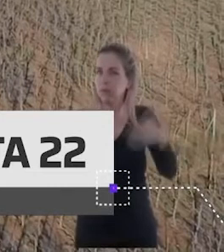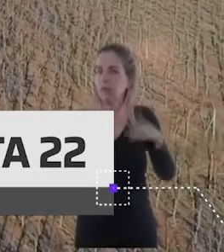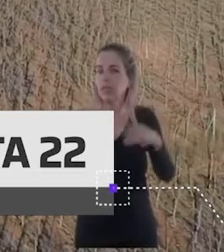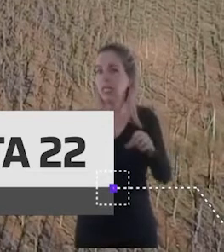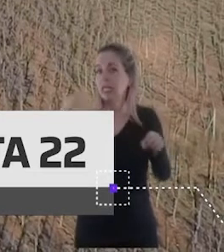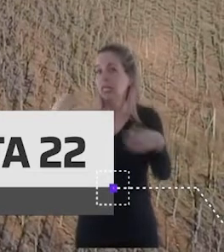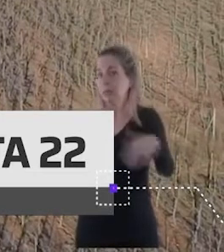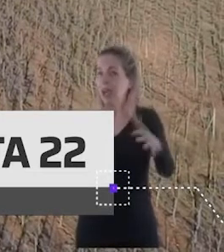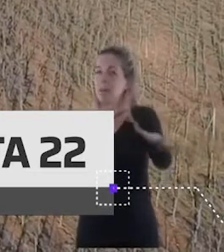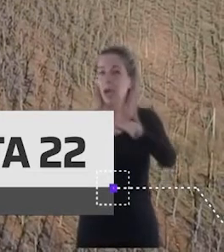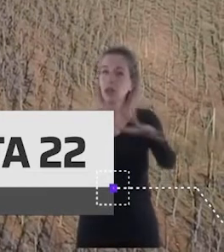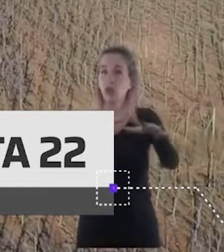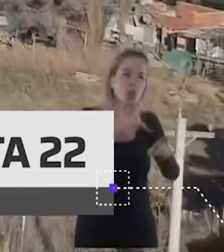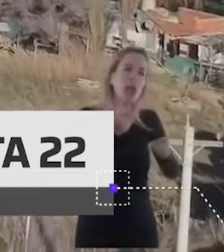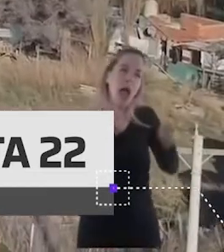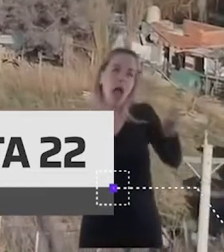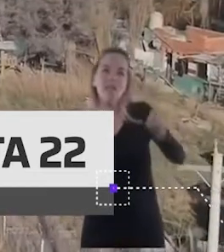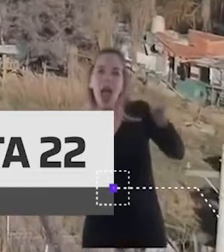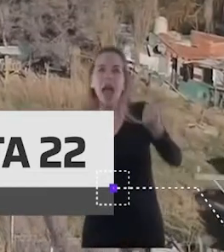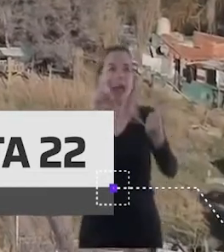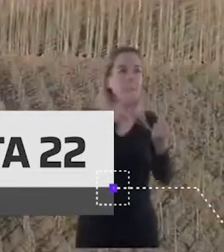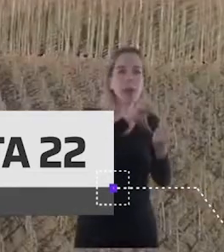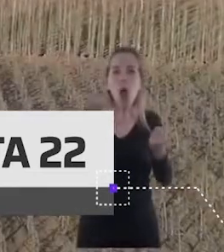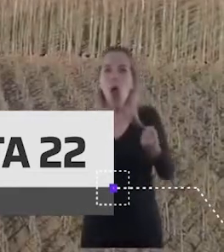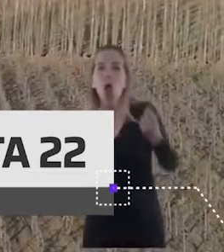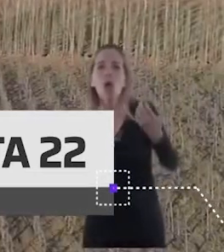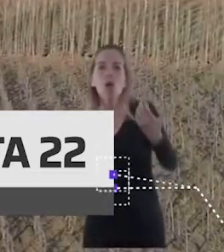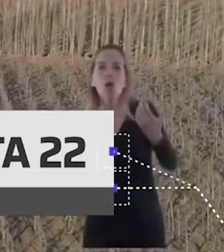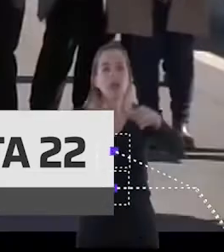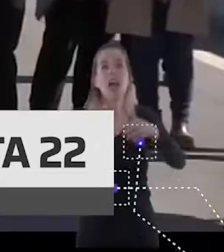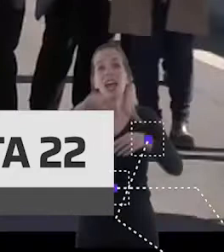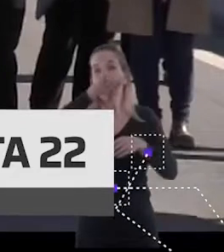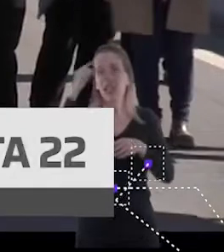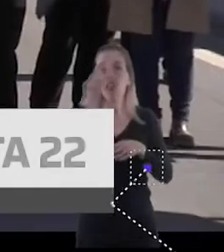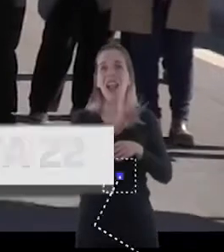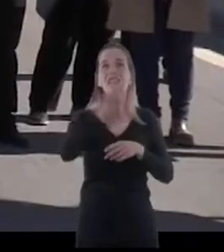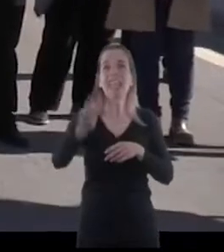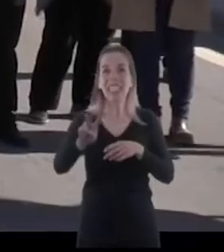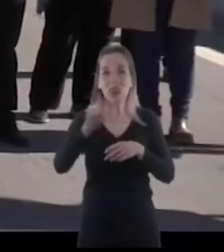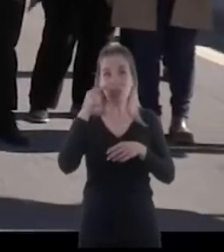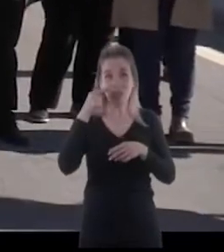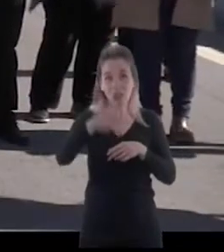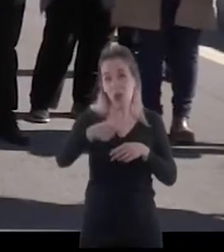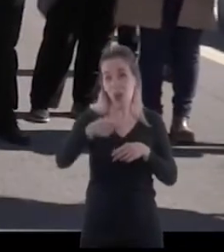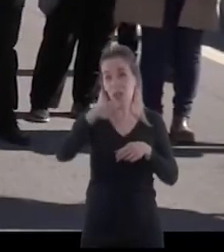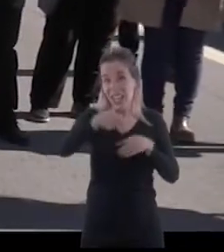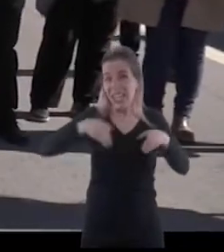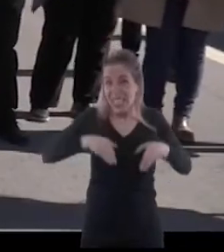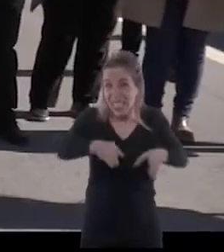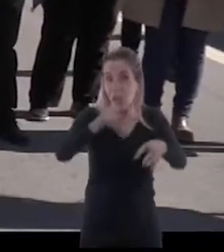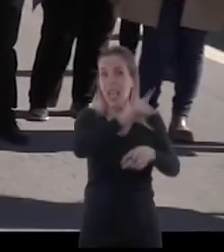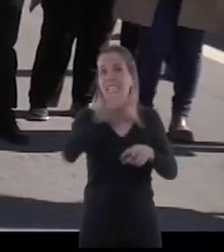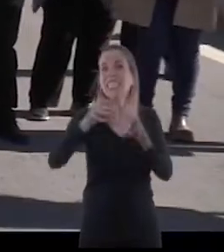inaugurado el puente decía esto y lo compartimos una obra que a lo largo de 100